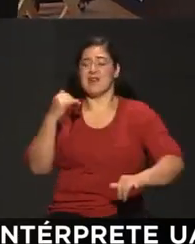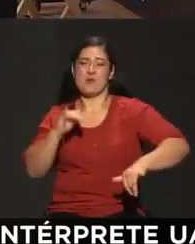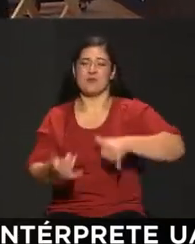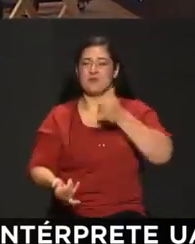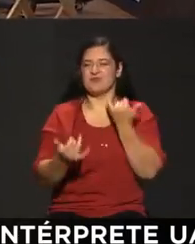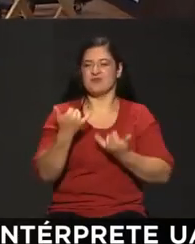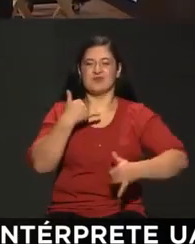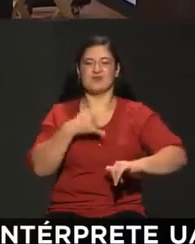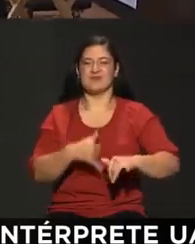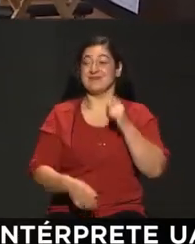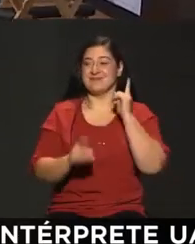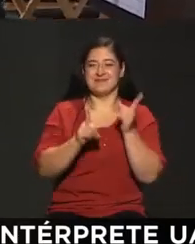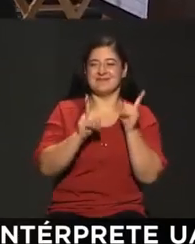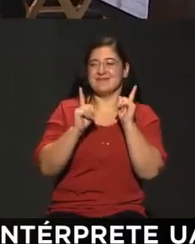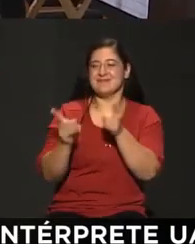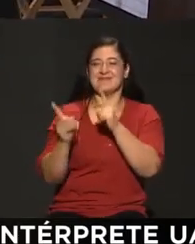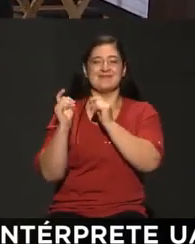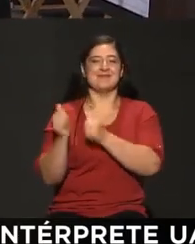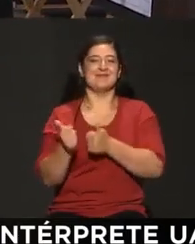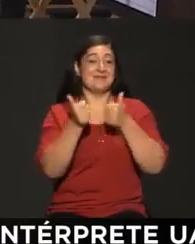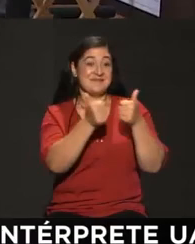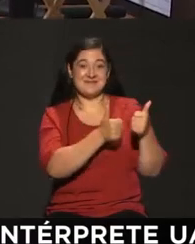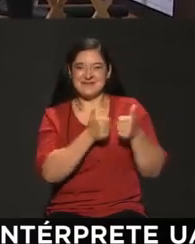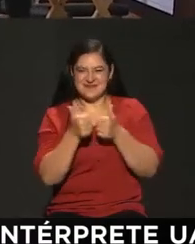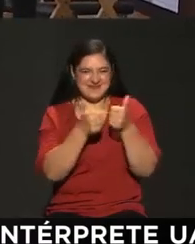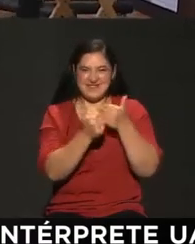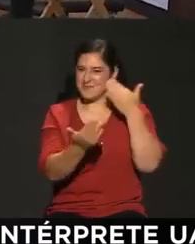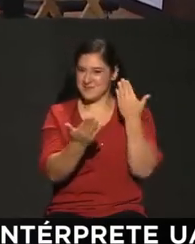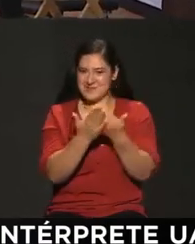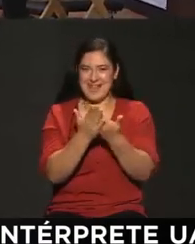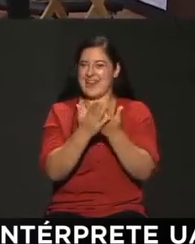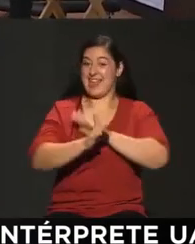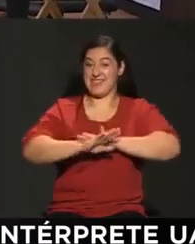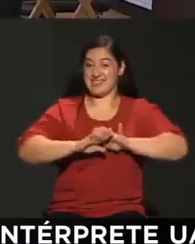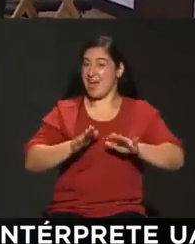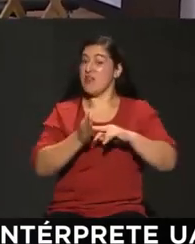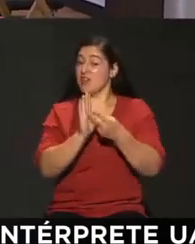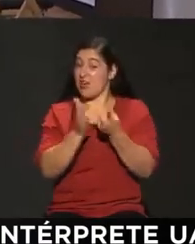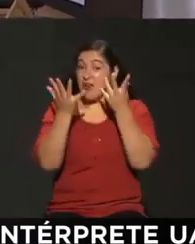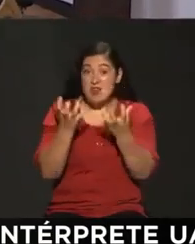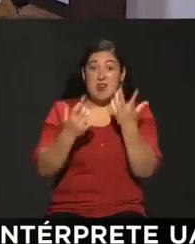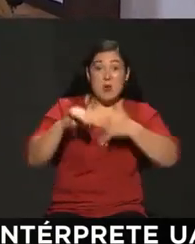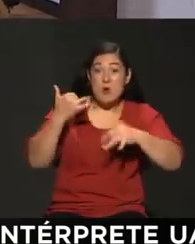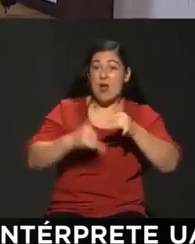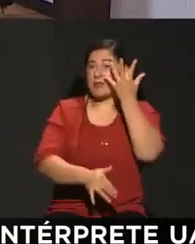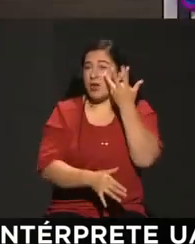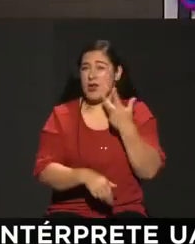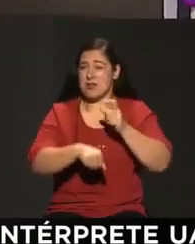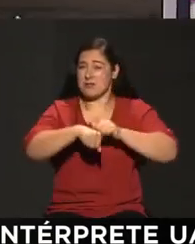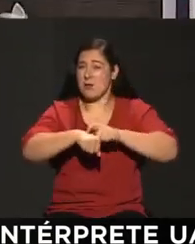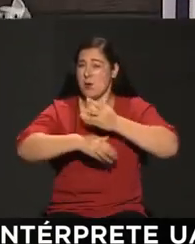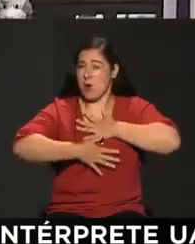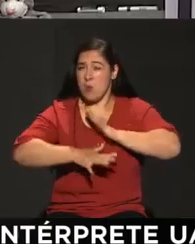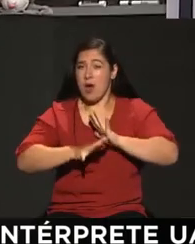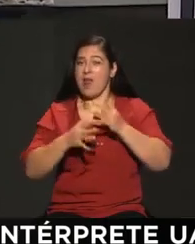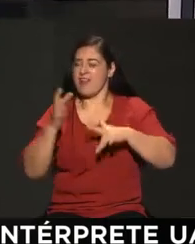Bueno, muy bien, DJ, muchas gracias. Bueno, ya nos hicieron el juramento, sí. Quieren jugar a toda hora, en cada instante, a